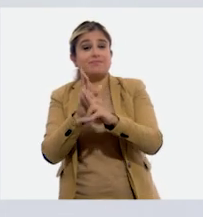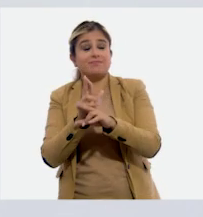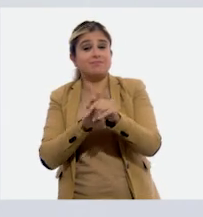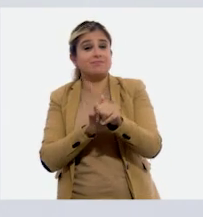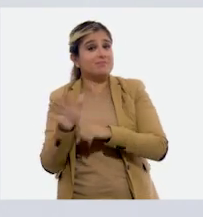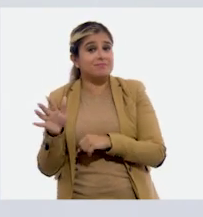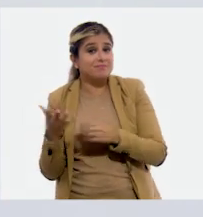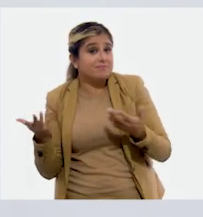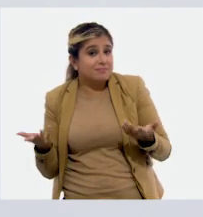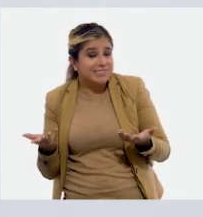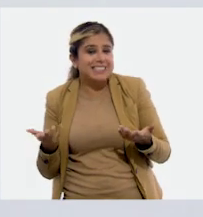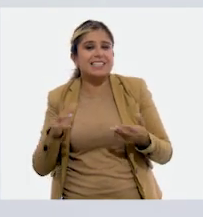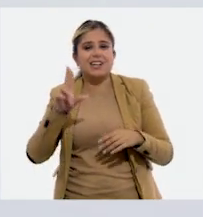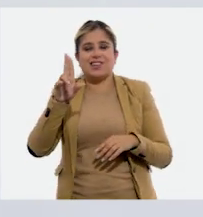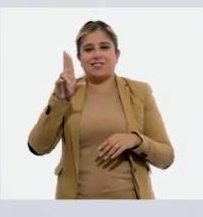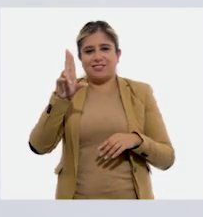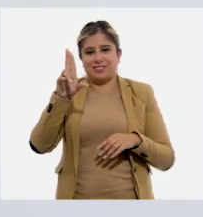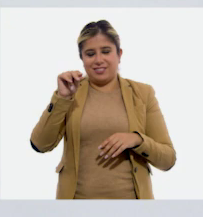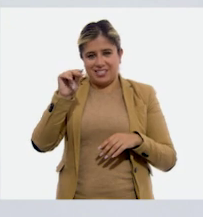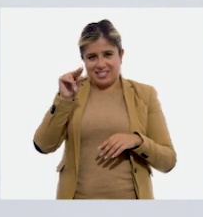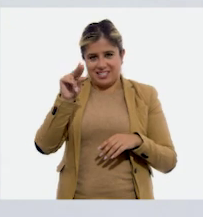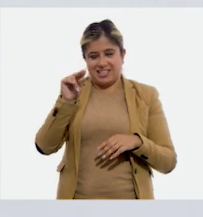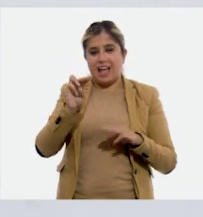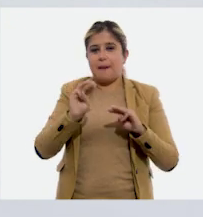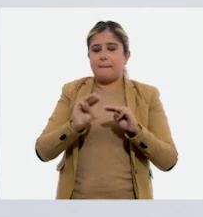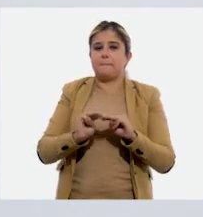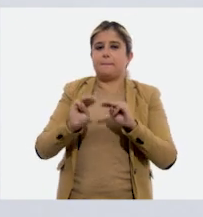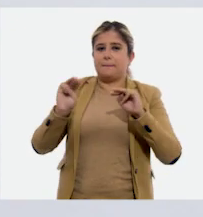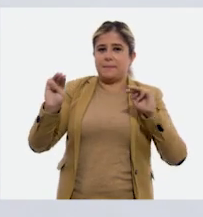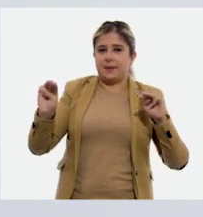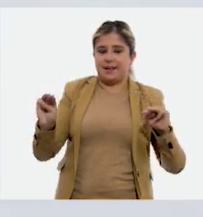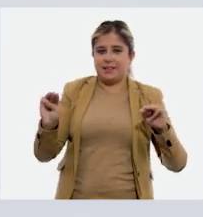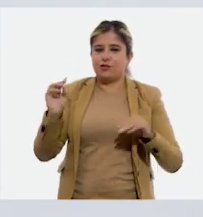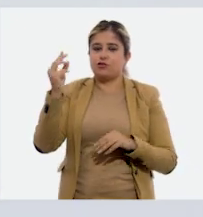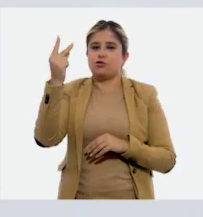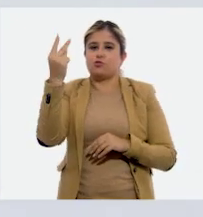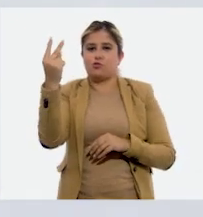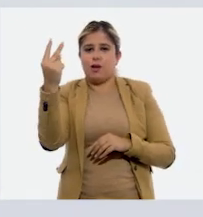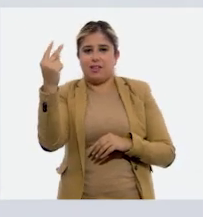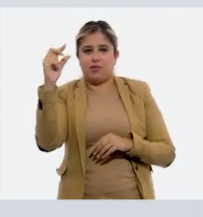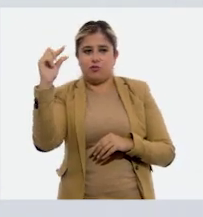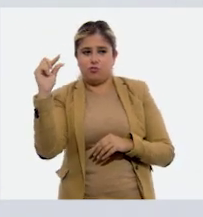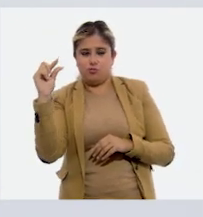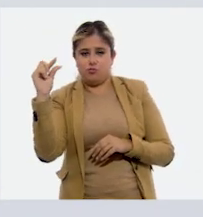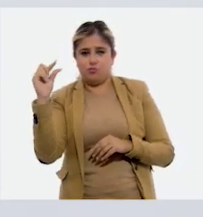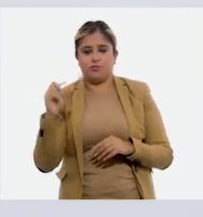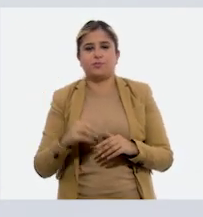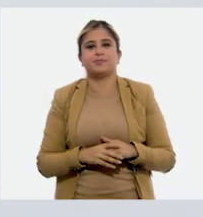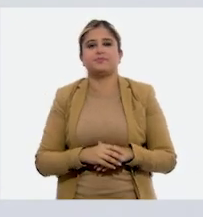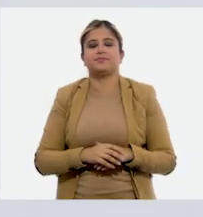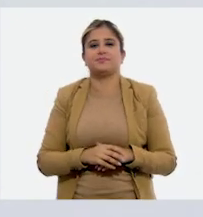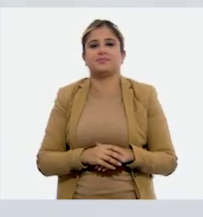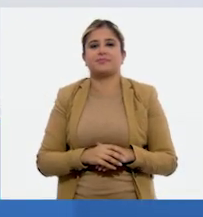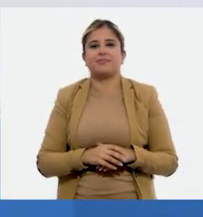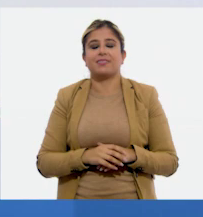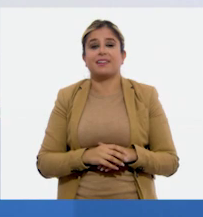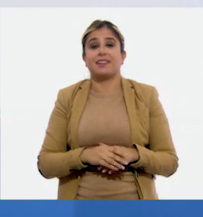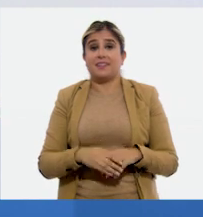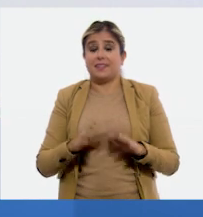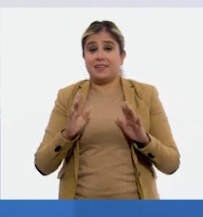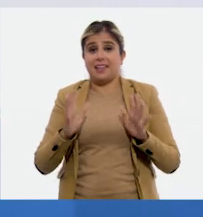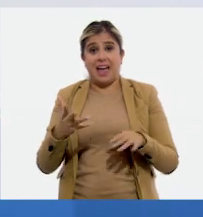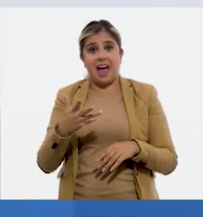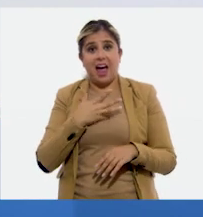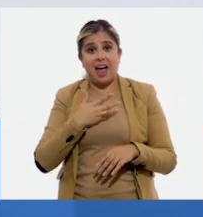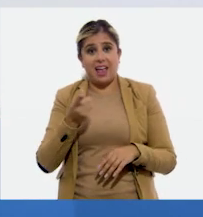sería 80 metros cuadrados. Uh-huh. Bueno, ya